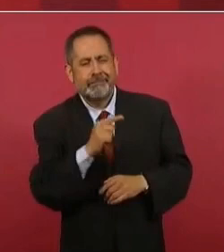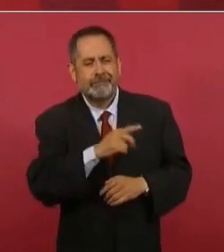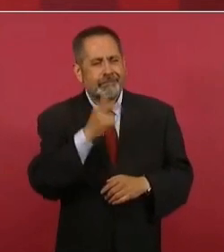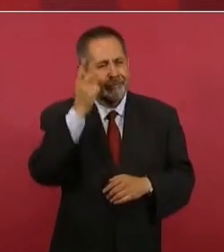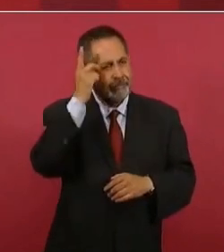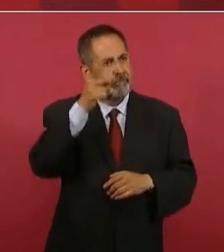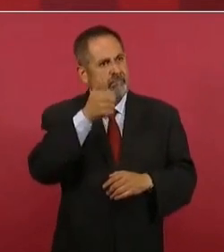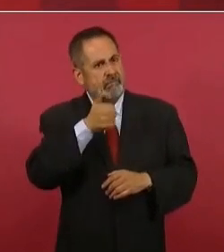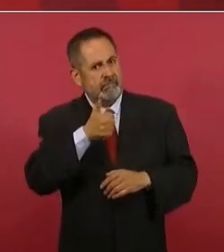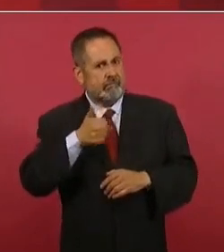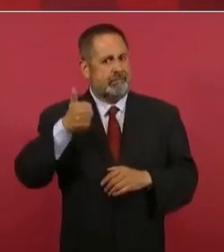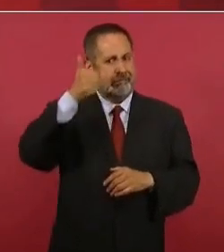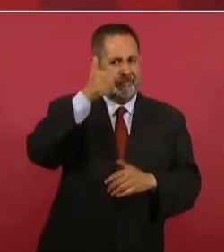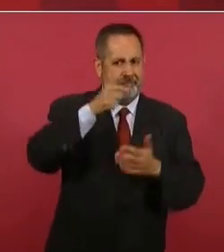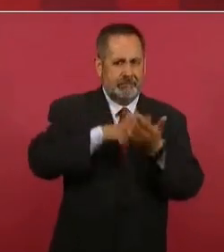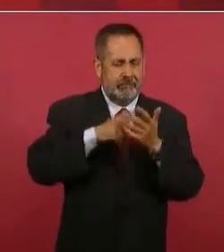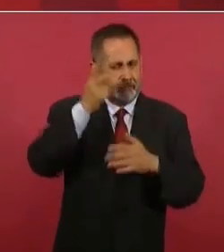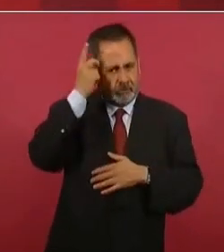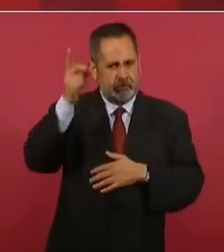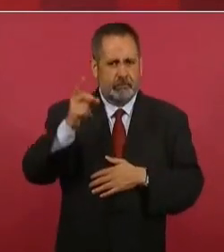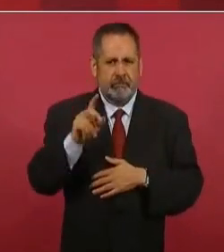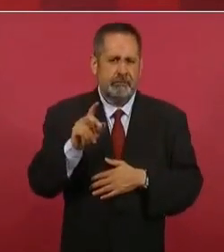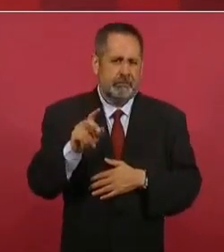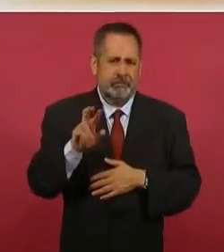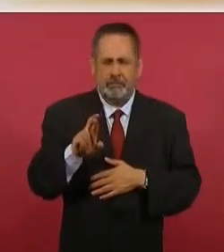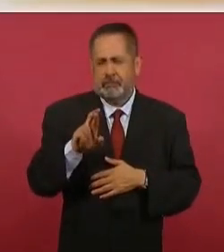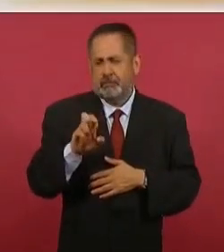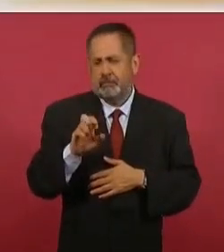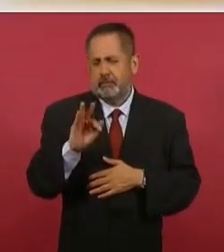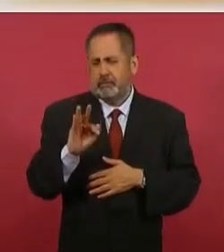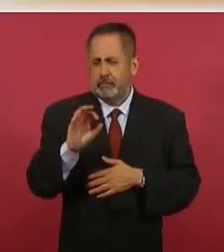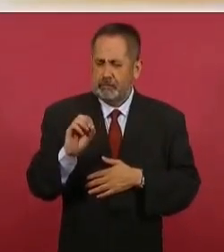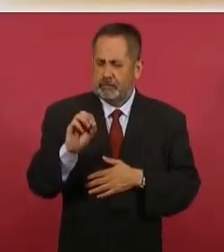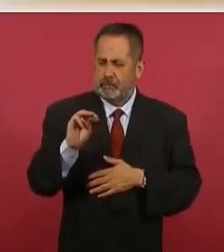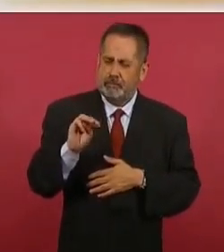pero los dueños de ese periódico